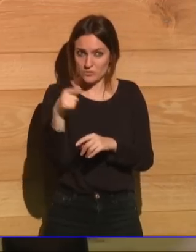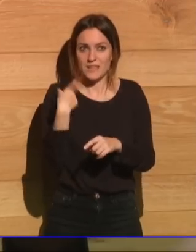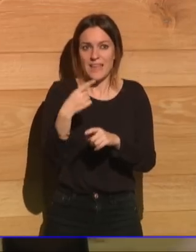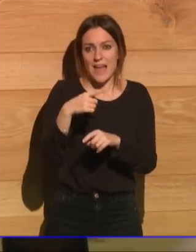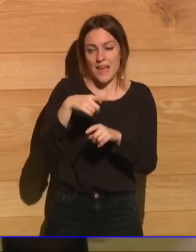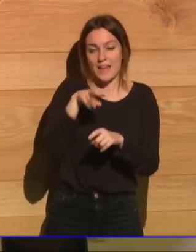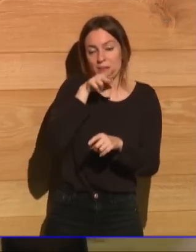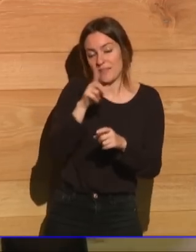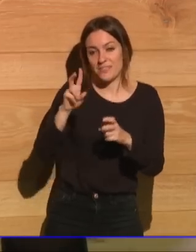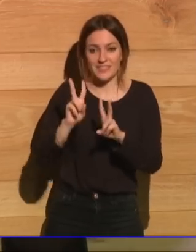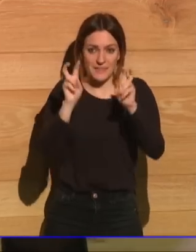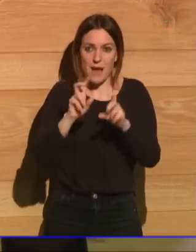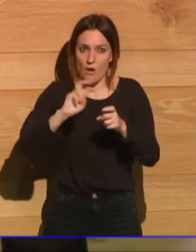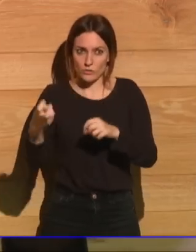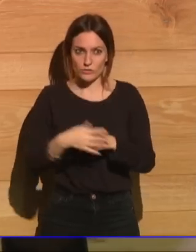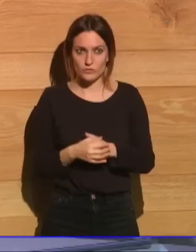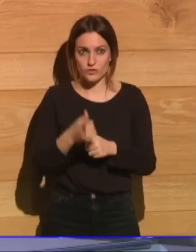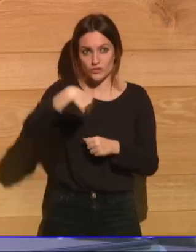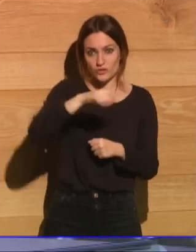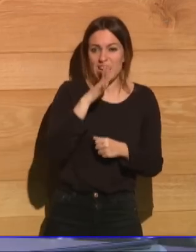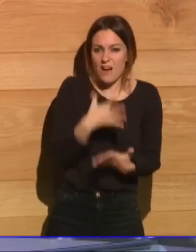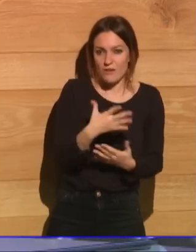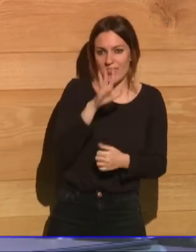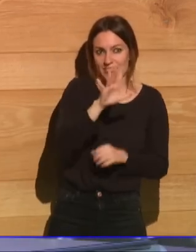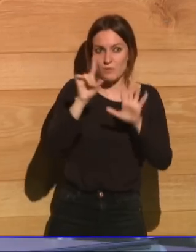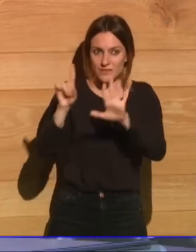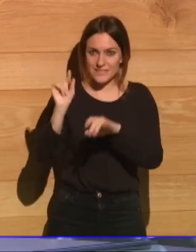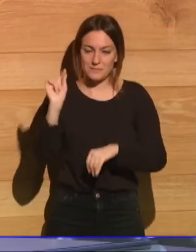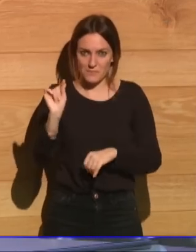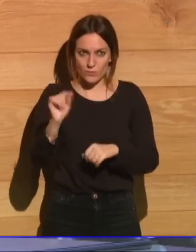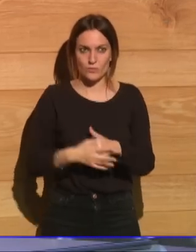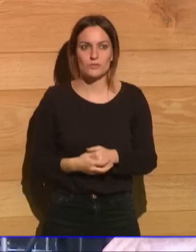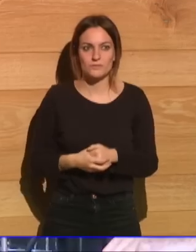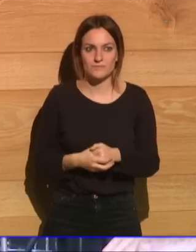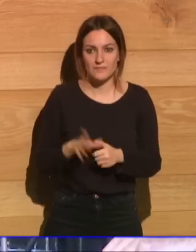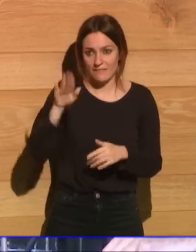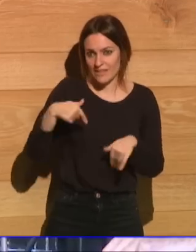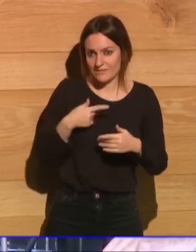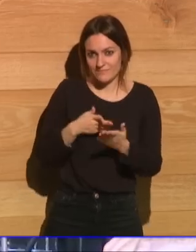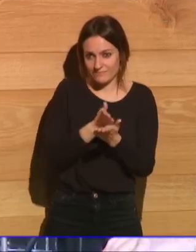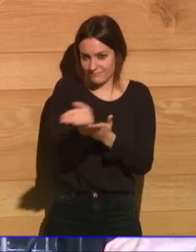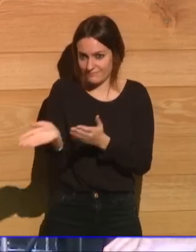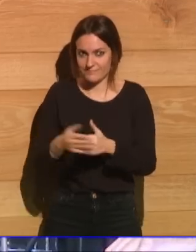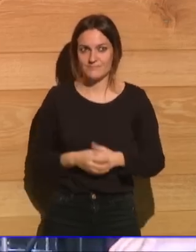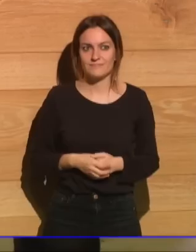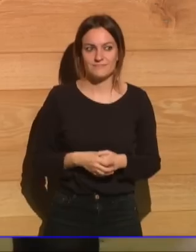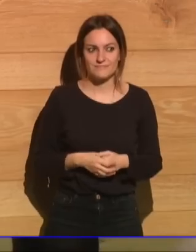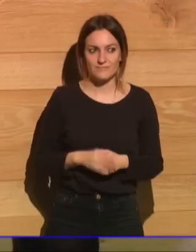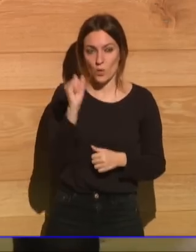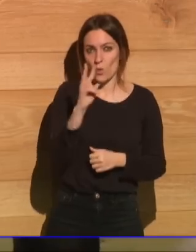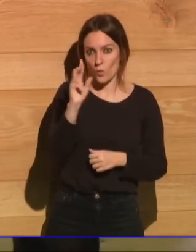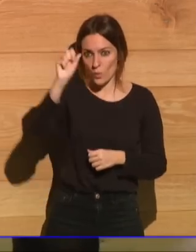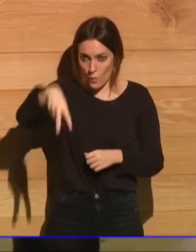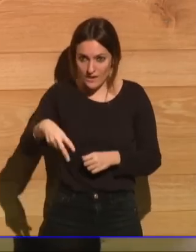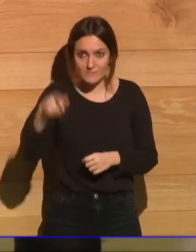Vale. Llevamos 56. 56 minutos. Vale, pero escucha. Y nos ha callado la boquita. Juan,